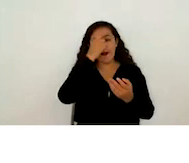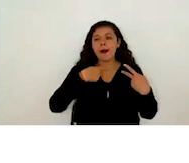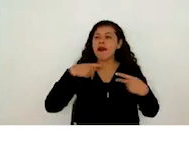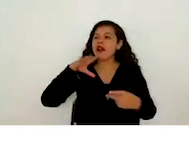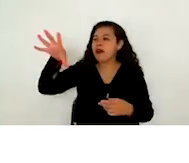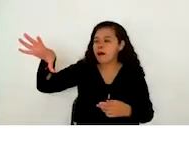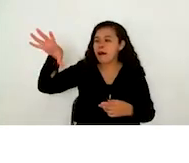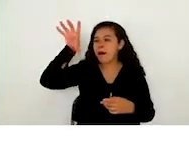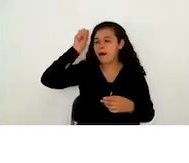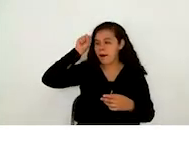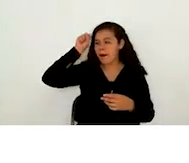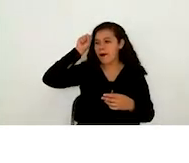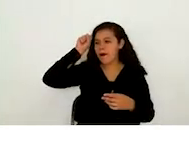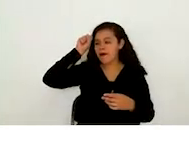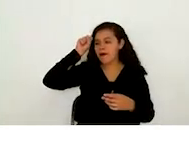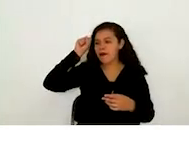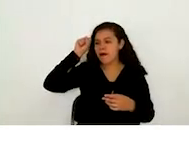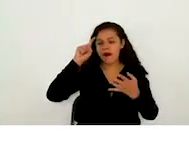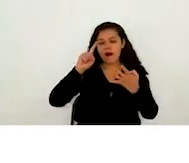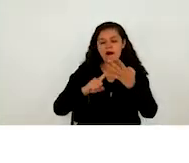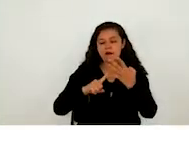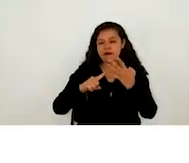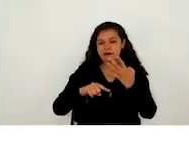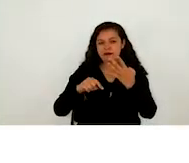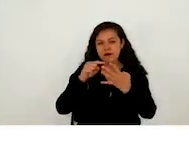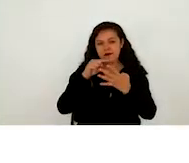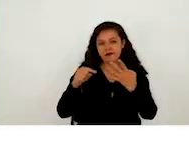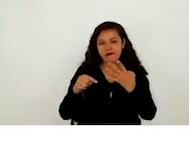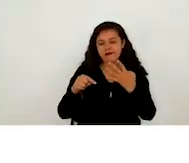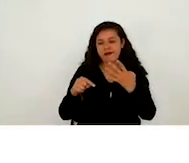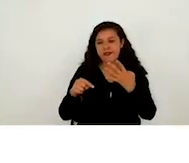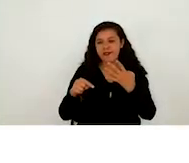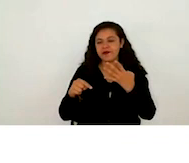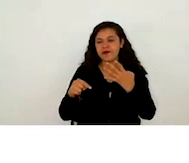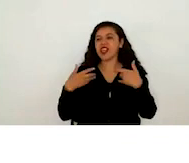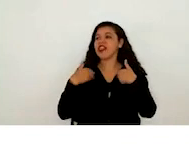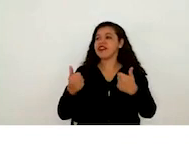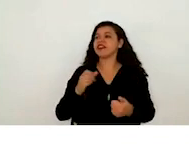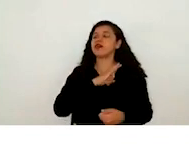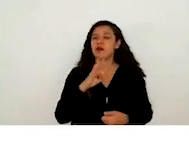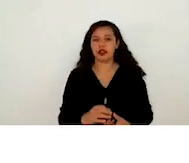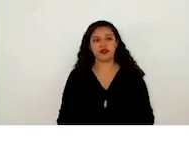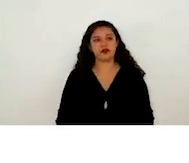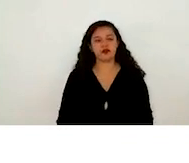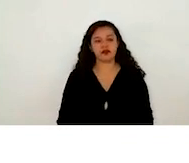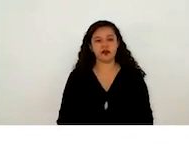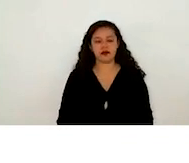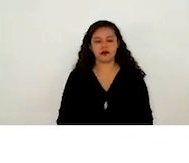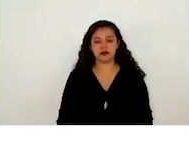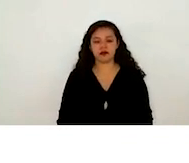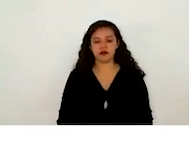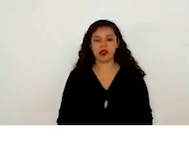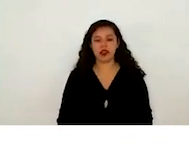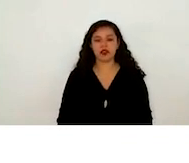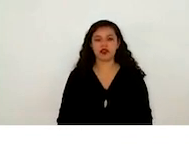44 elemento puede manejar cuántas veces les ha pasado